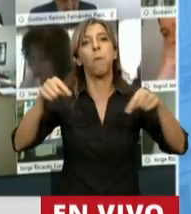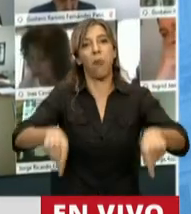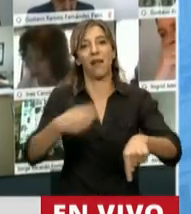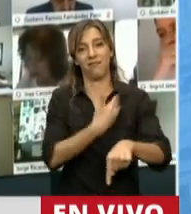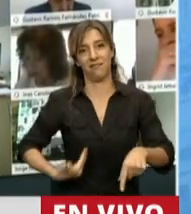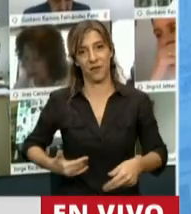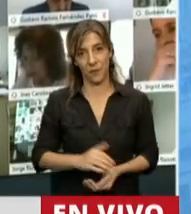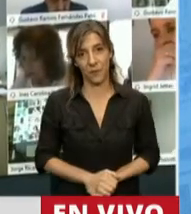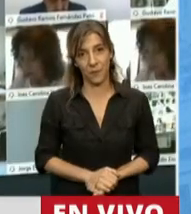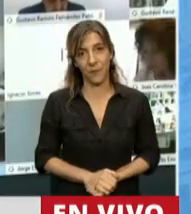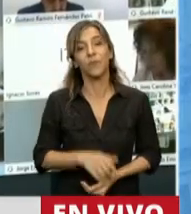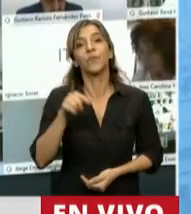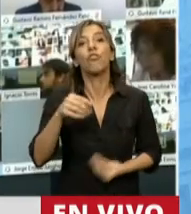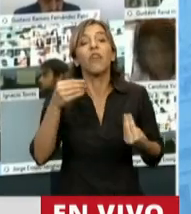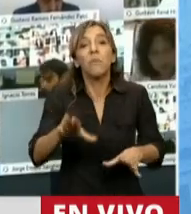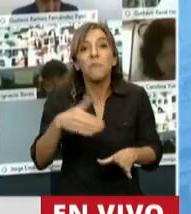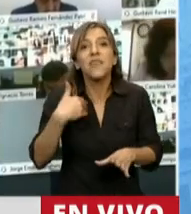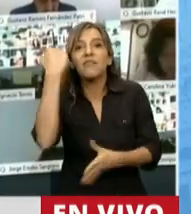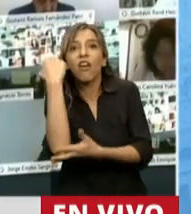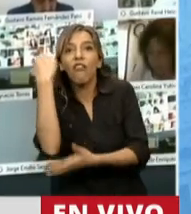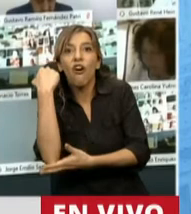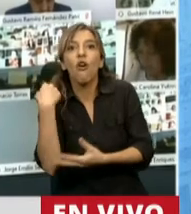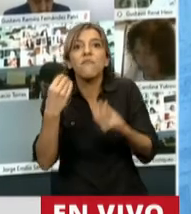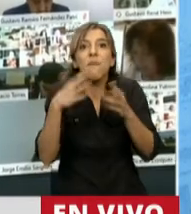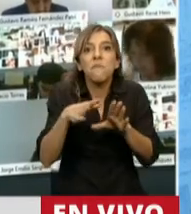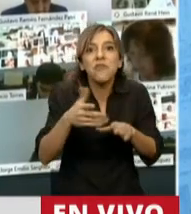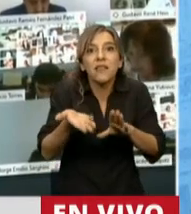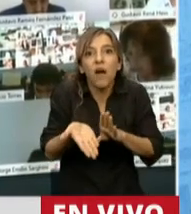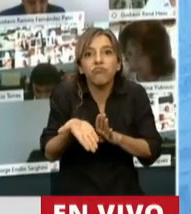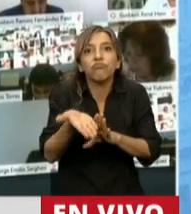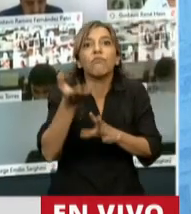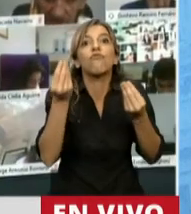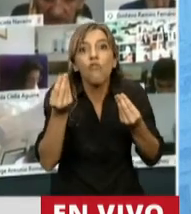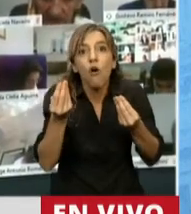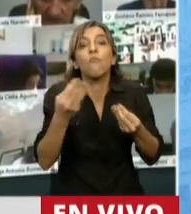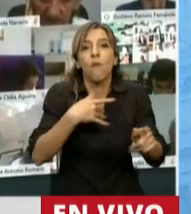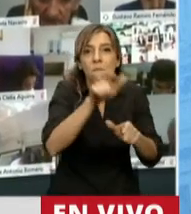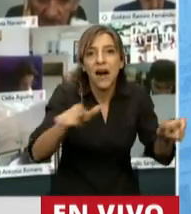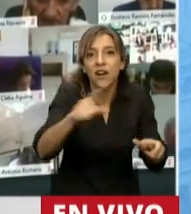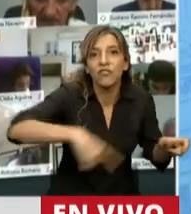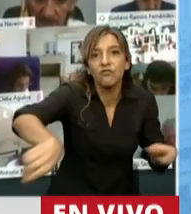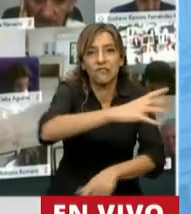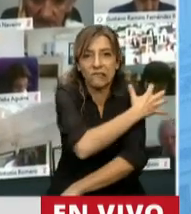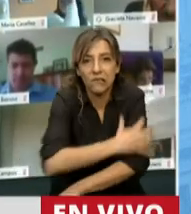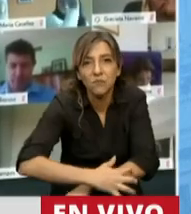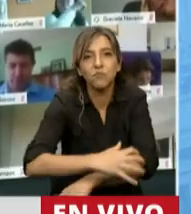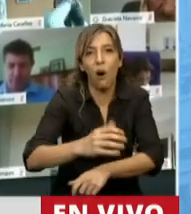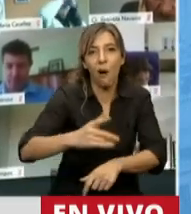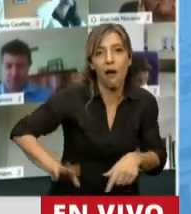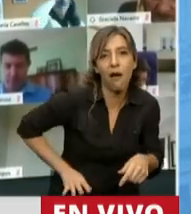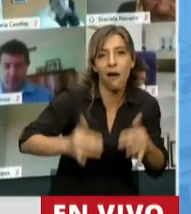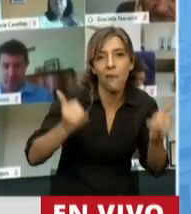la economía de abajo hacia arriba para llegar a todos, sacar a la gente de la situación de pobreza y miseria en la que